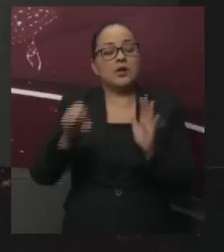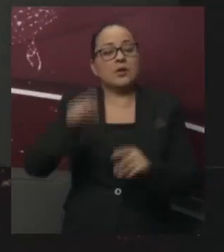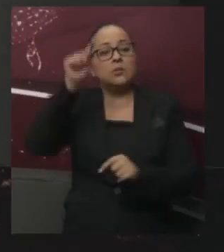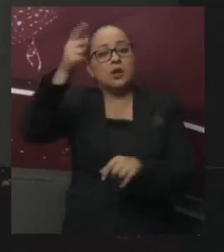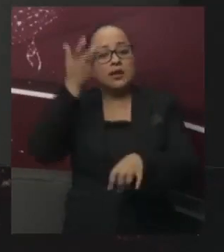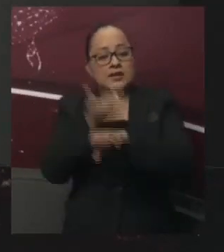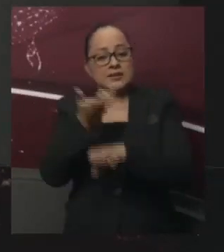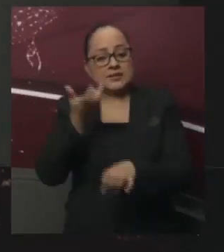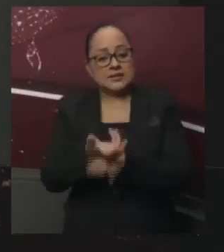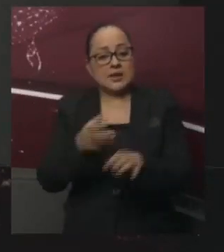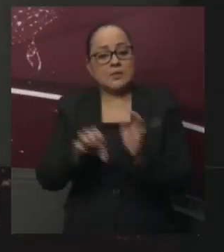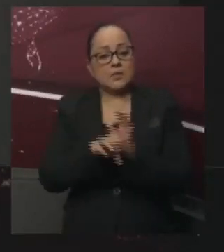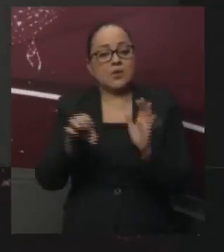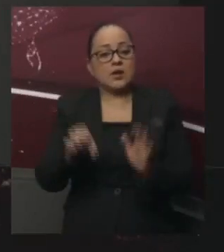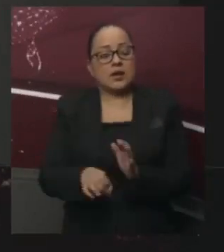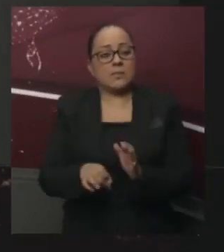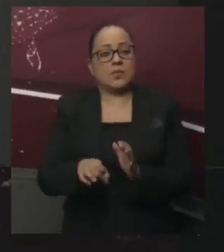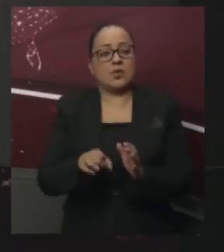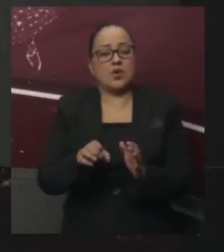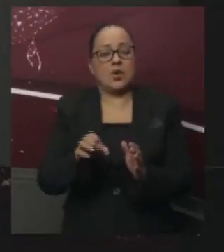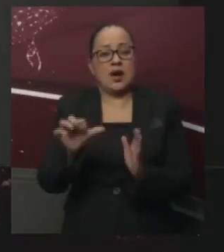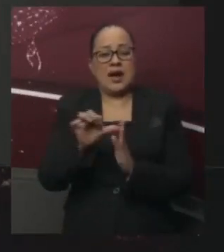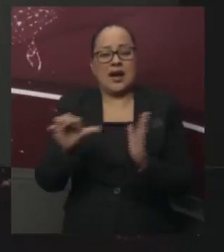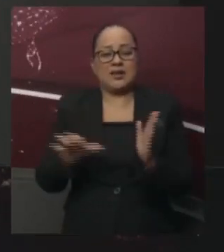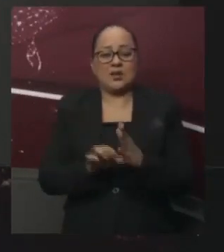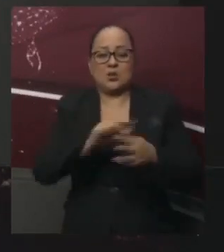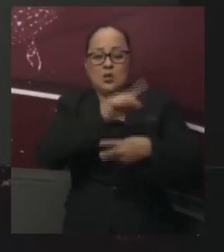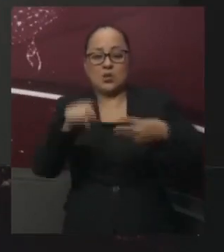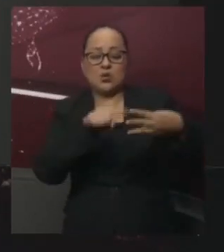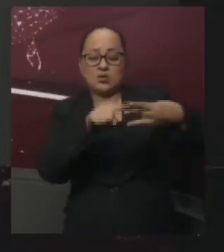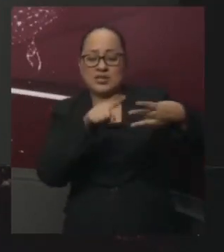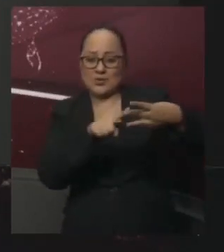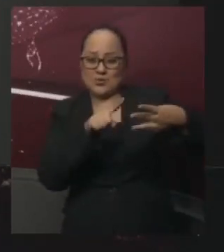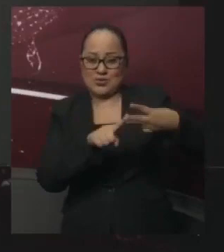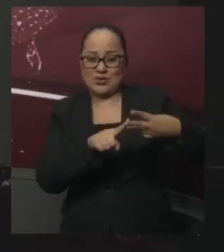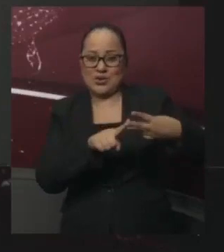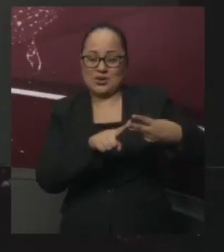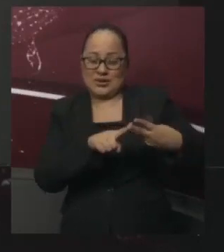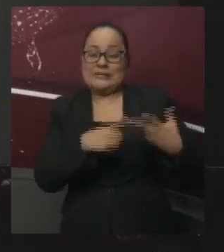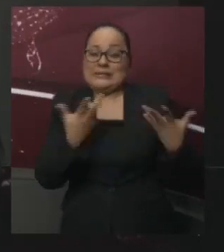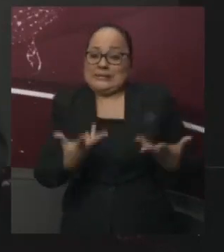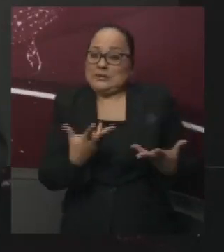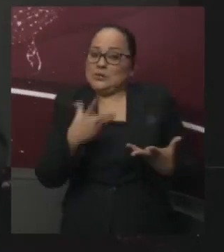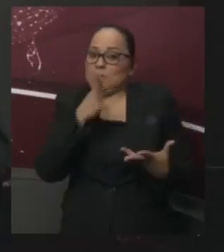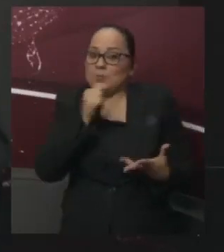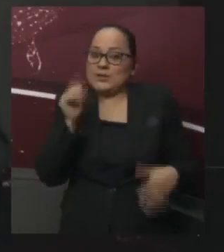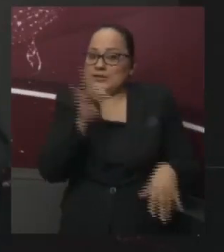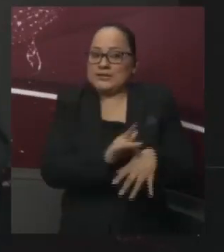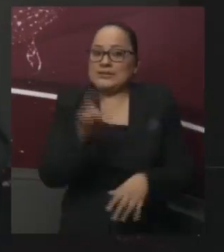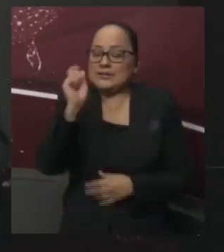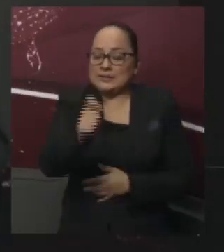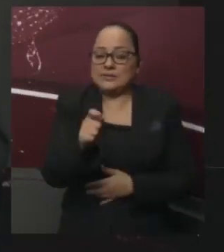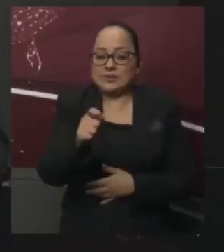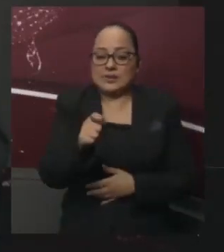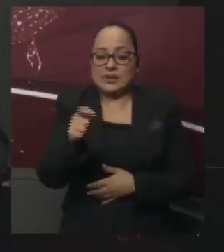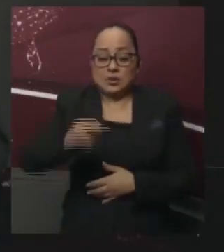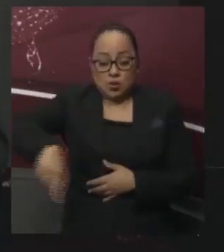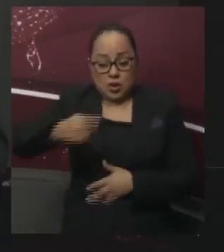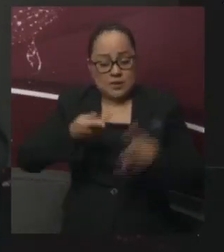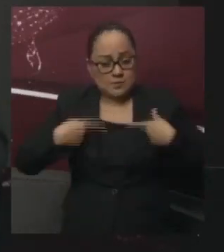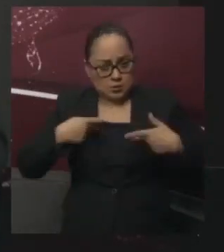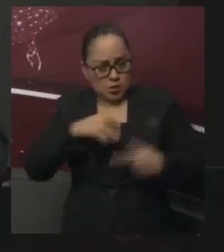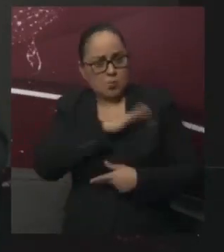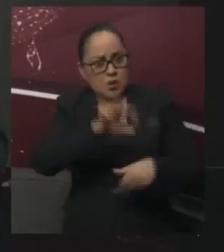Estados Unidos con el de la segunda enmienda, la cual es intocable, ¿no? La cual le permite a sus ciudadanos estar armados,